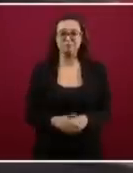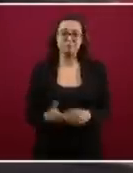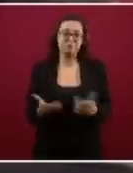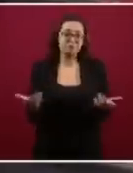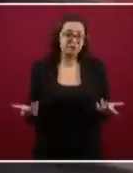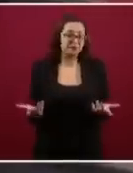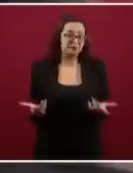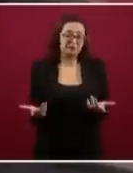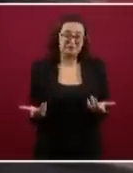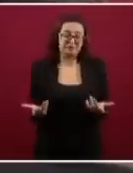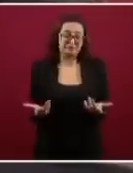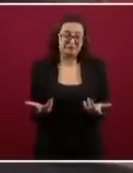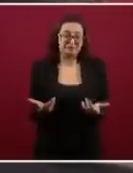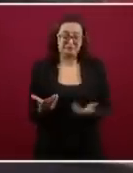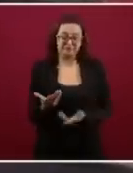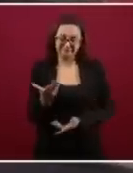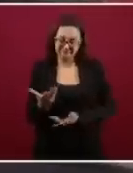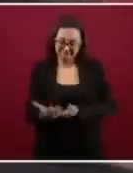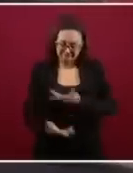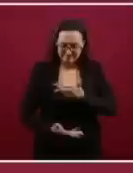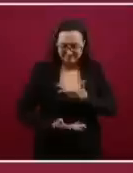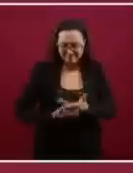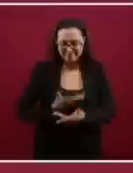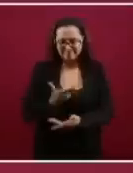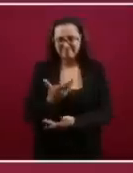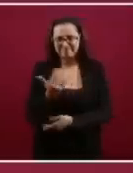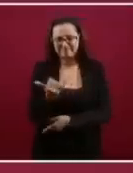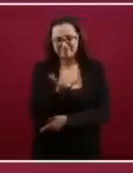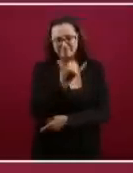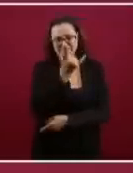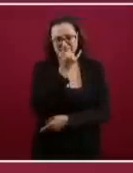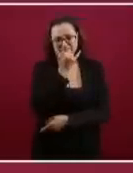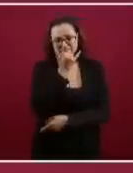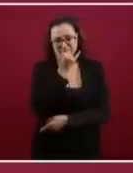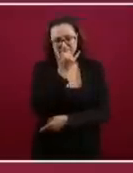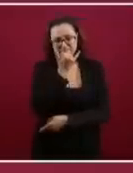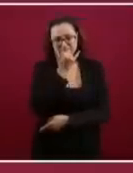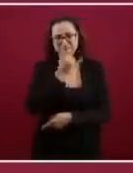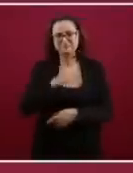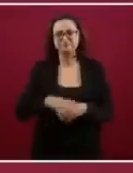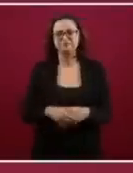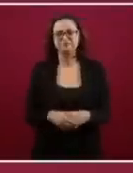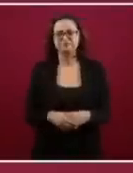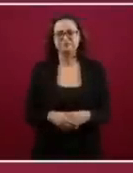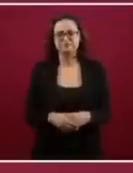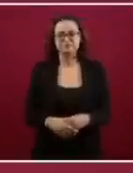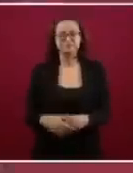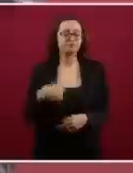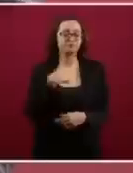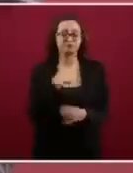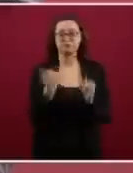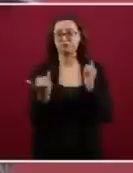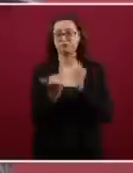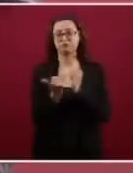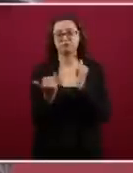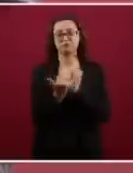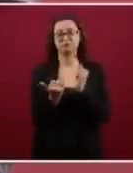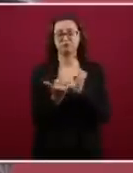es ofrecer un perdón. Yo también, con todo